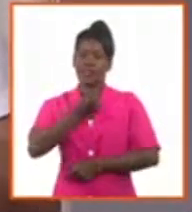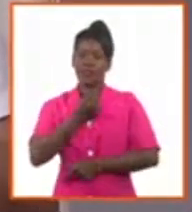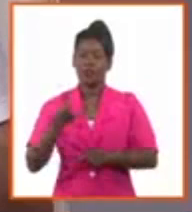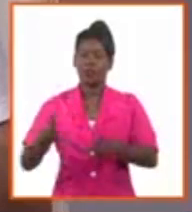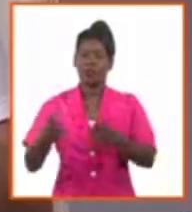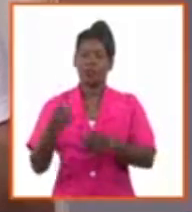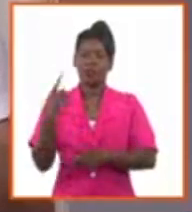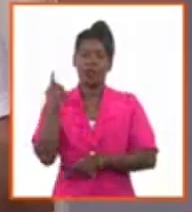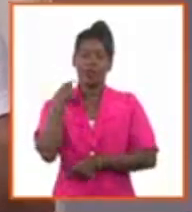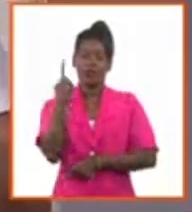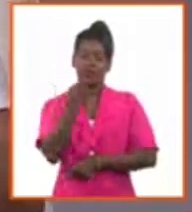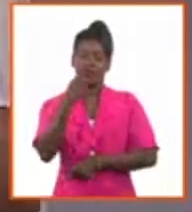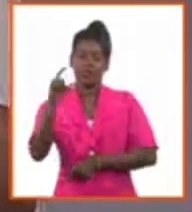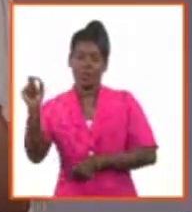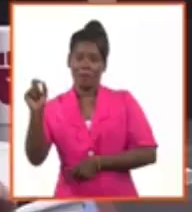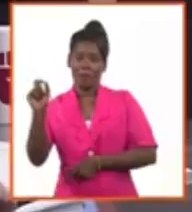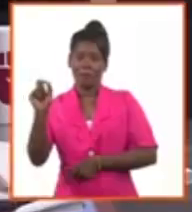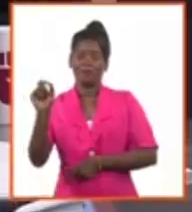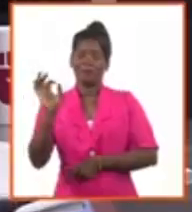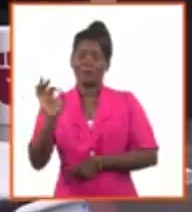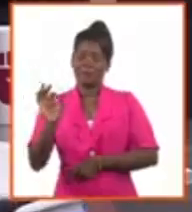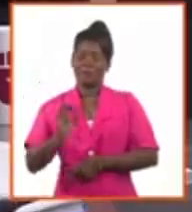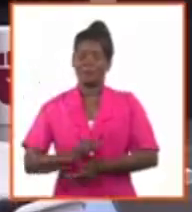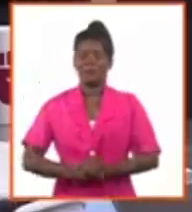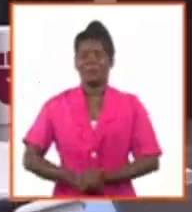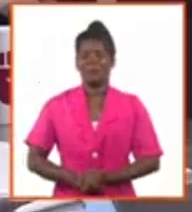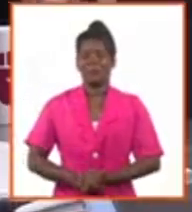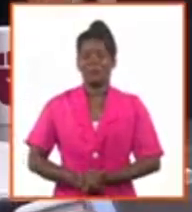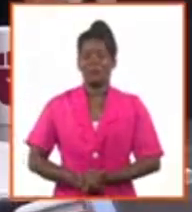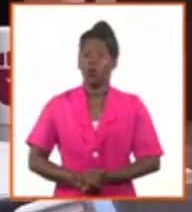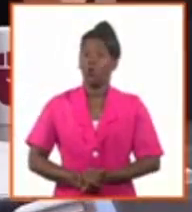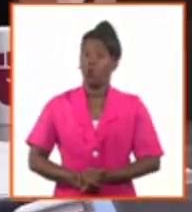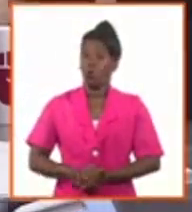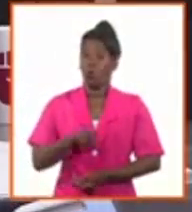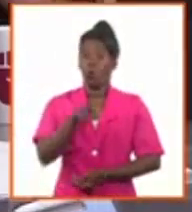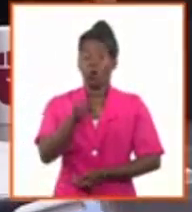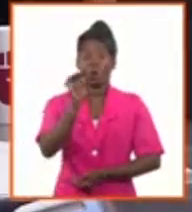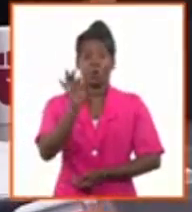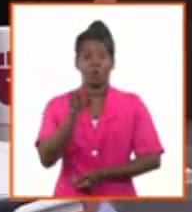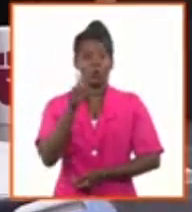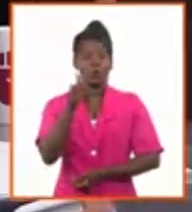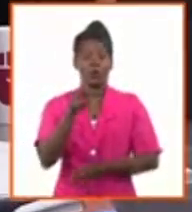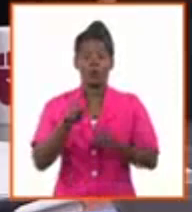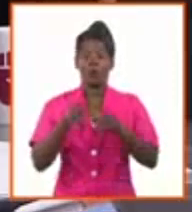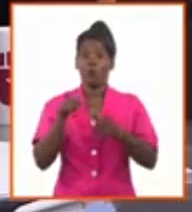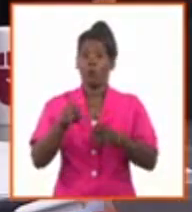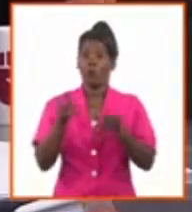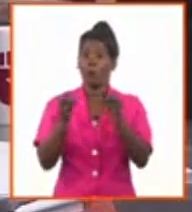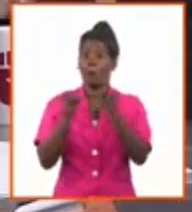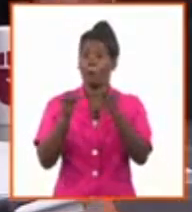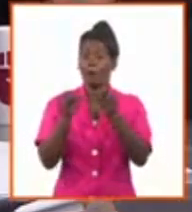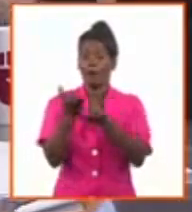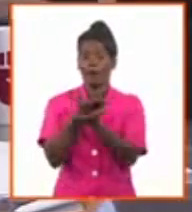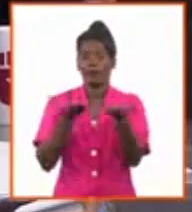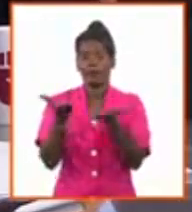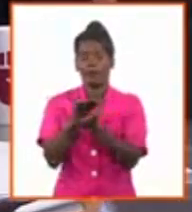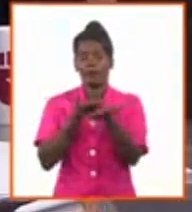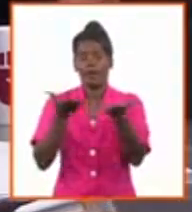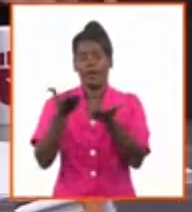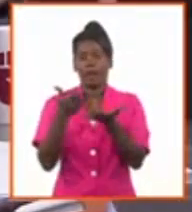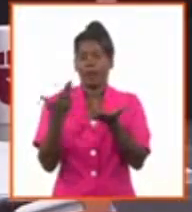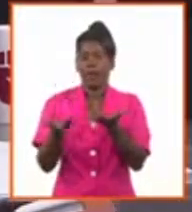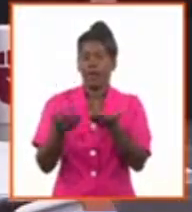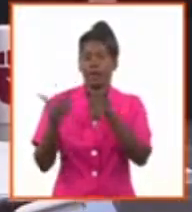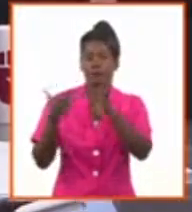Federación Estudiantil Universitaria. En un momento, además, Carla, de debate en las universidades, debate en nuestra sociedad sobre